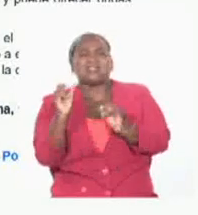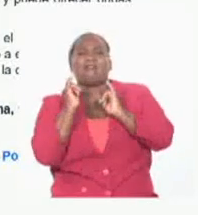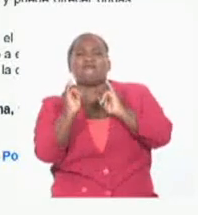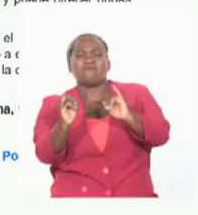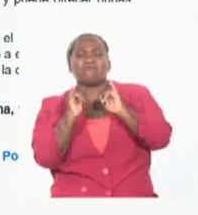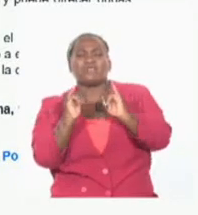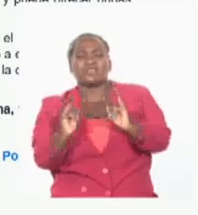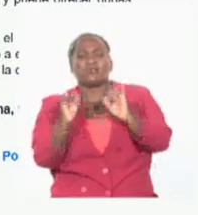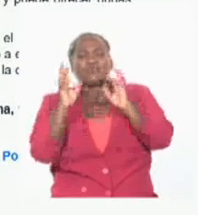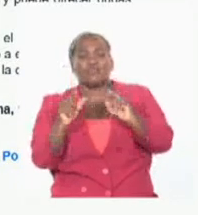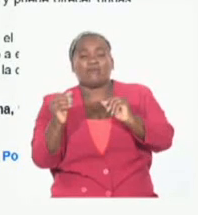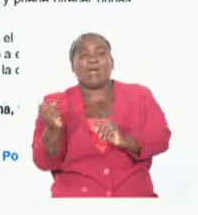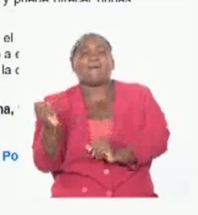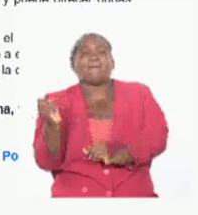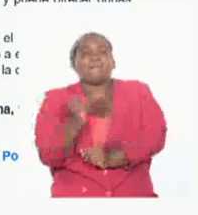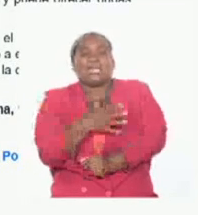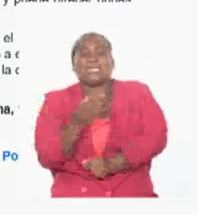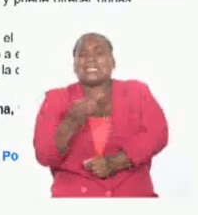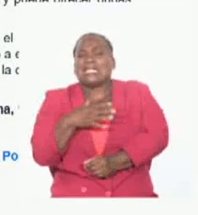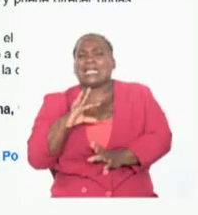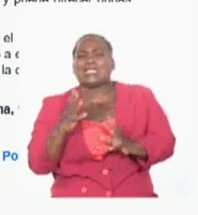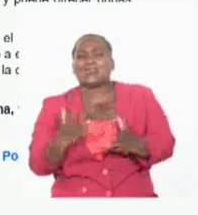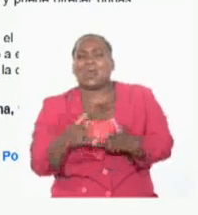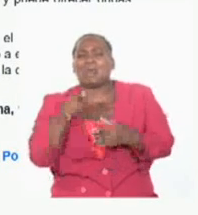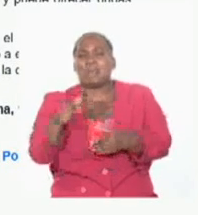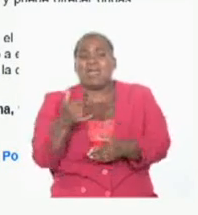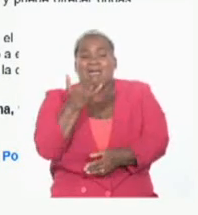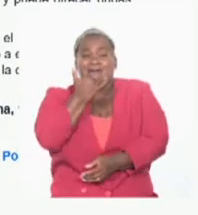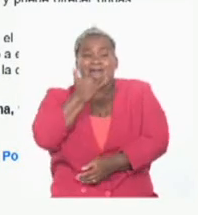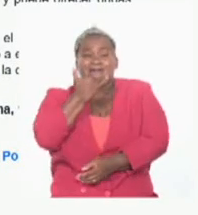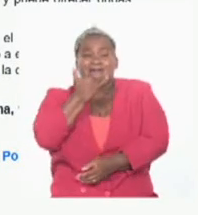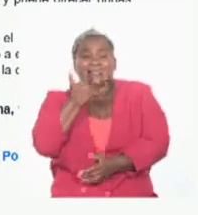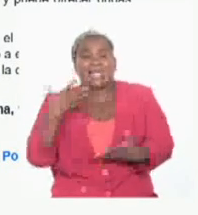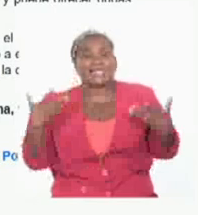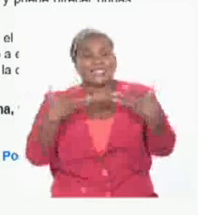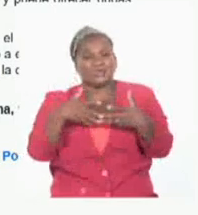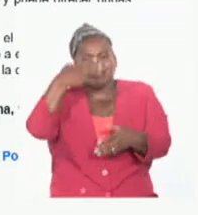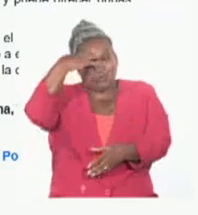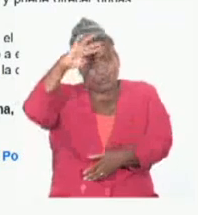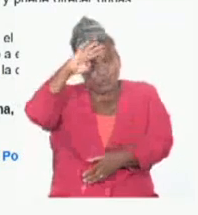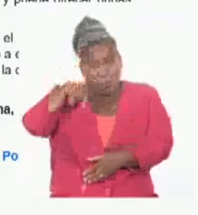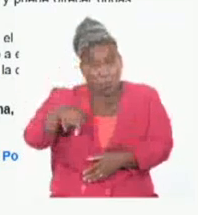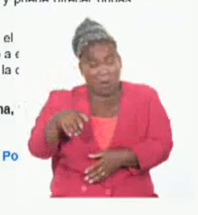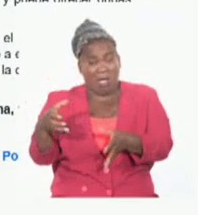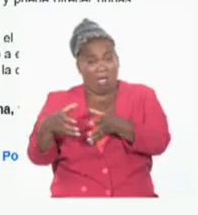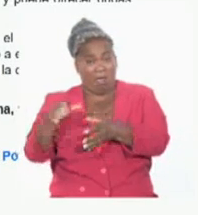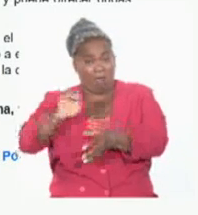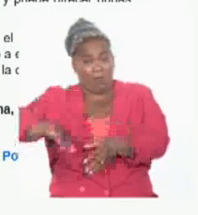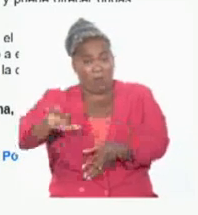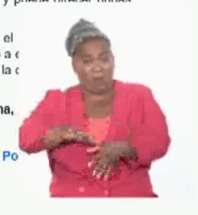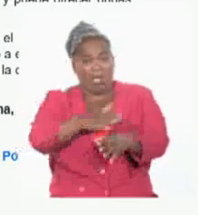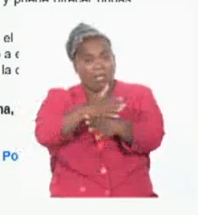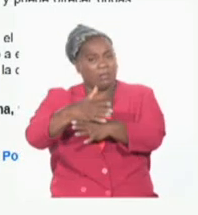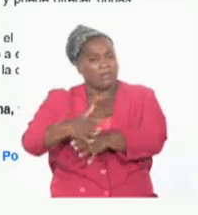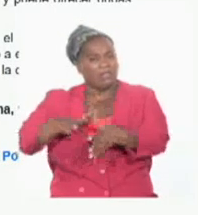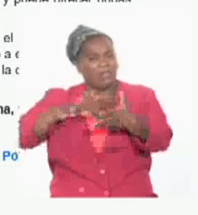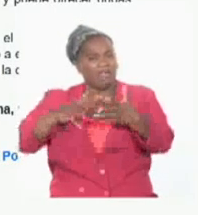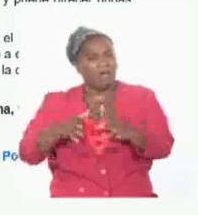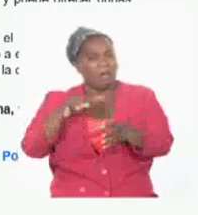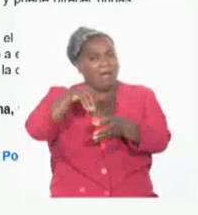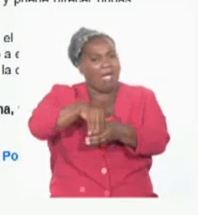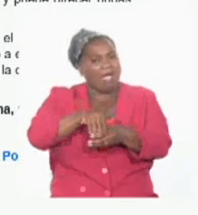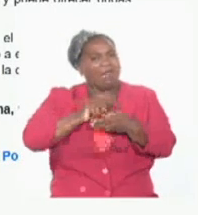para finalmente cuestionar el curso positivo de las relaciones entre Cuba y la Unión Europea en sus diversos ámbitos, incluida la